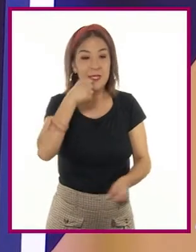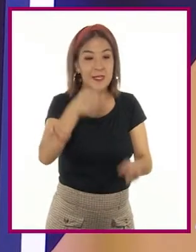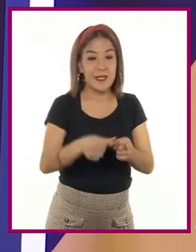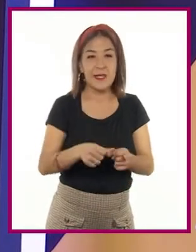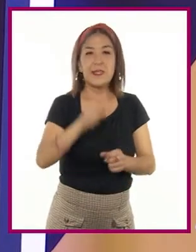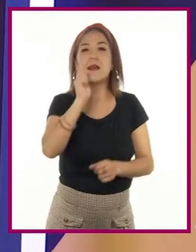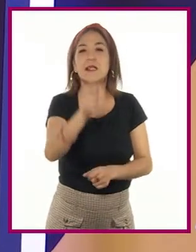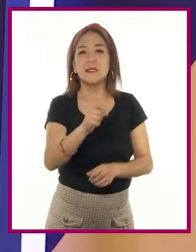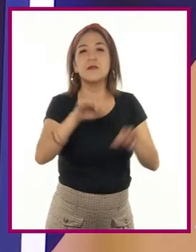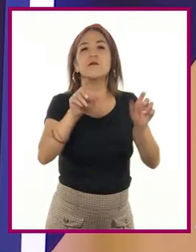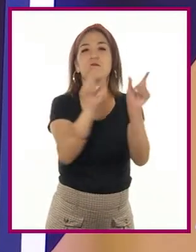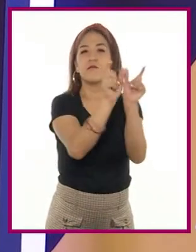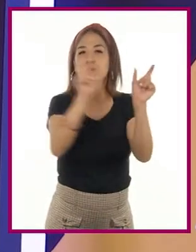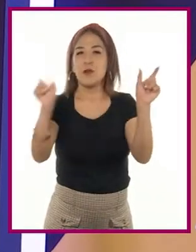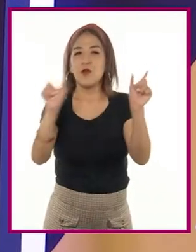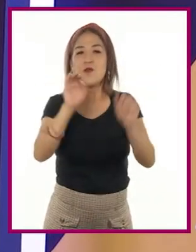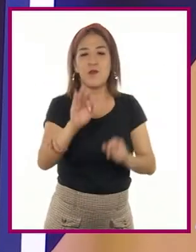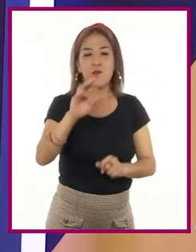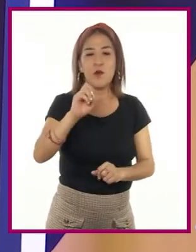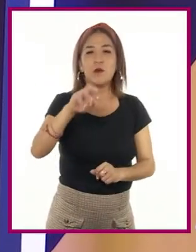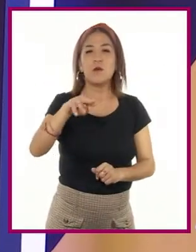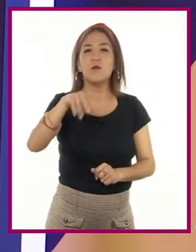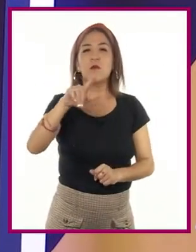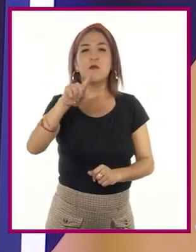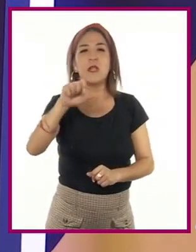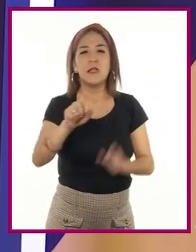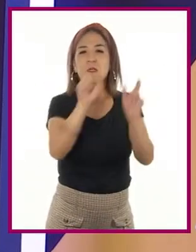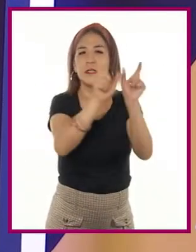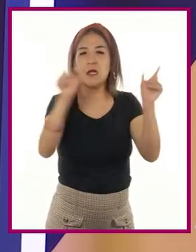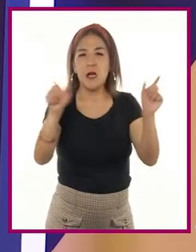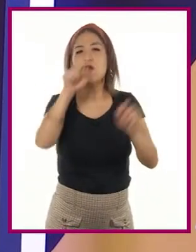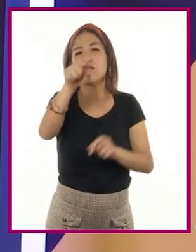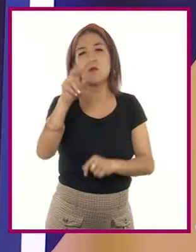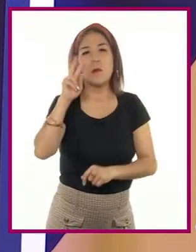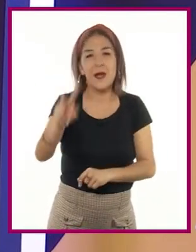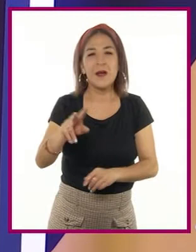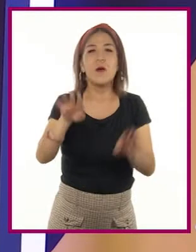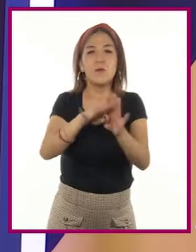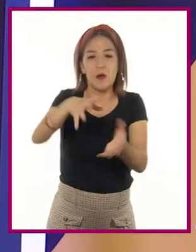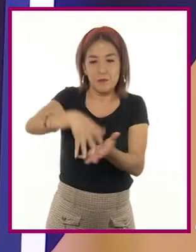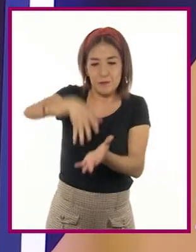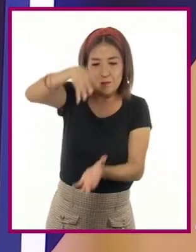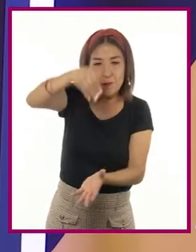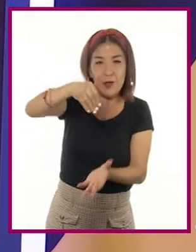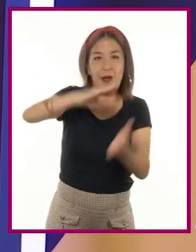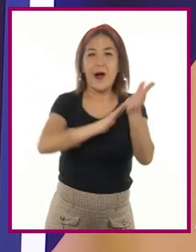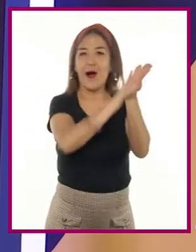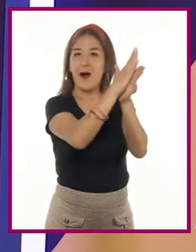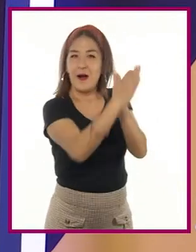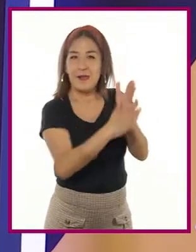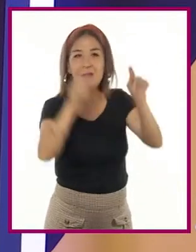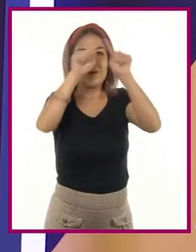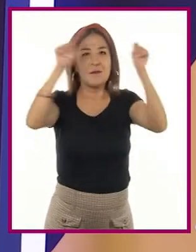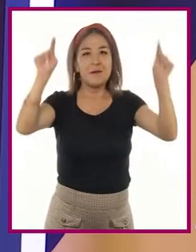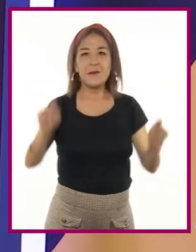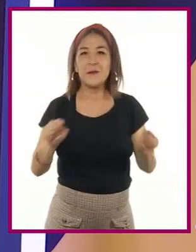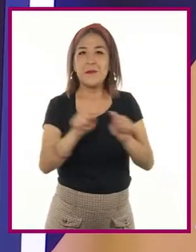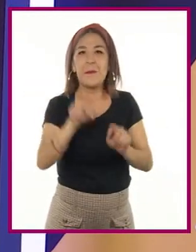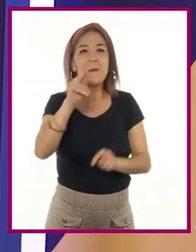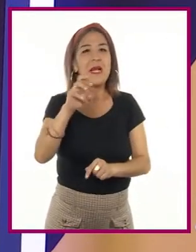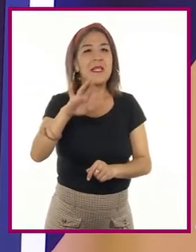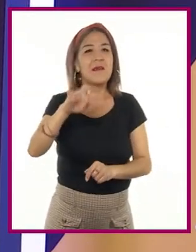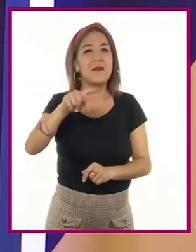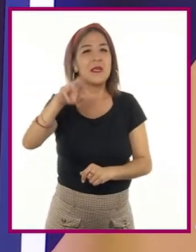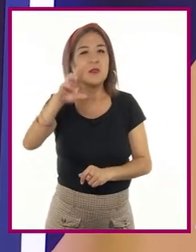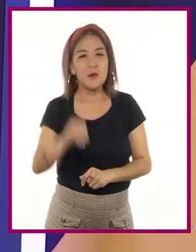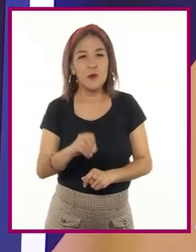son las fórmulas algunos se pueden encontrar en la geometría para calcular áreas y perímetros entre otros